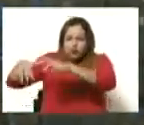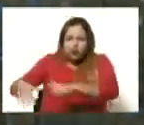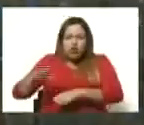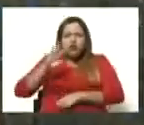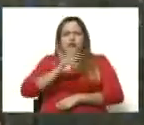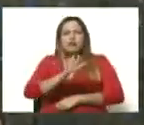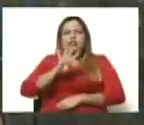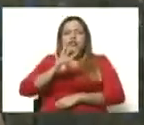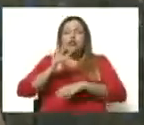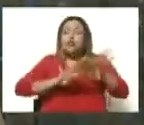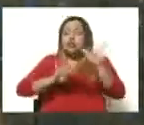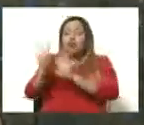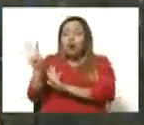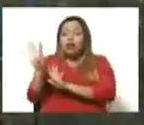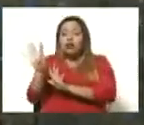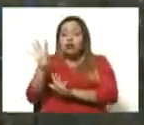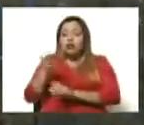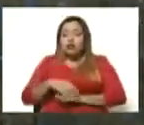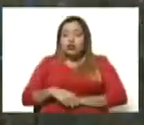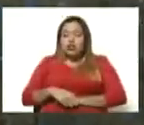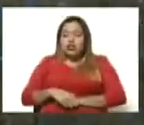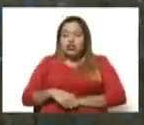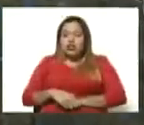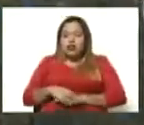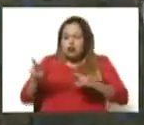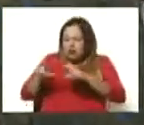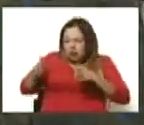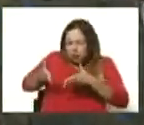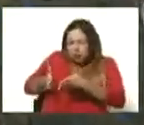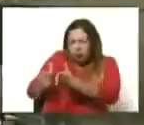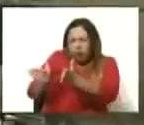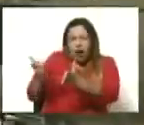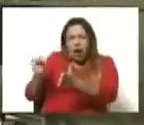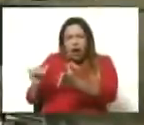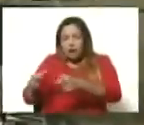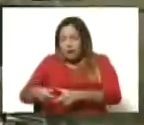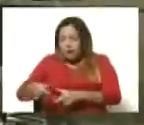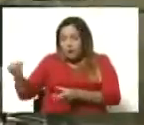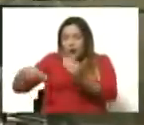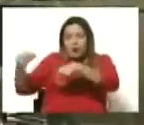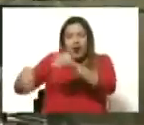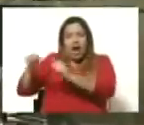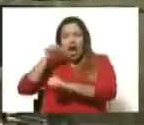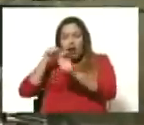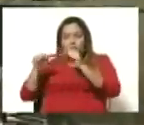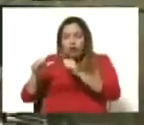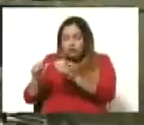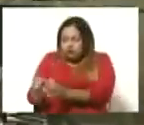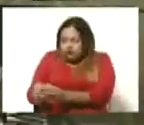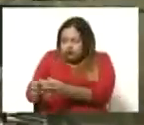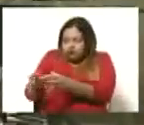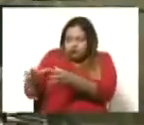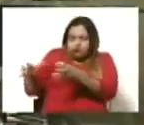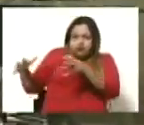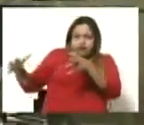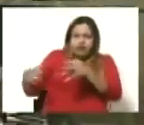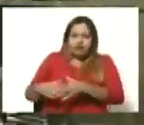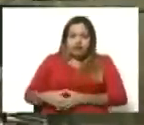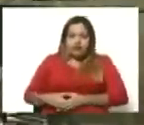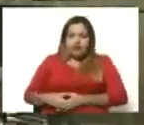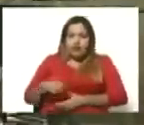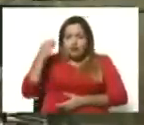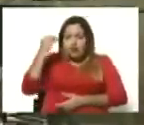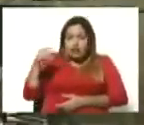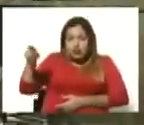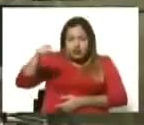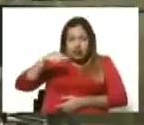caen directo al curso de agua. 94 riachuelos van acumulando la bolsa de agua arriba. Imagínense ustedes, 40